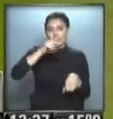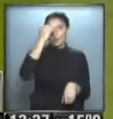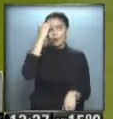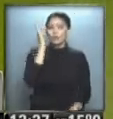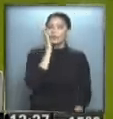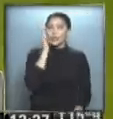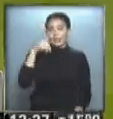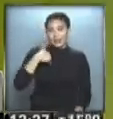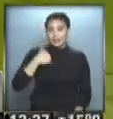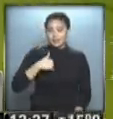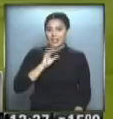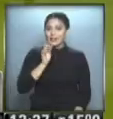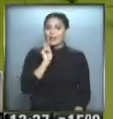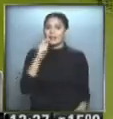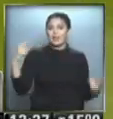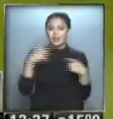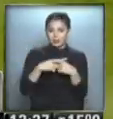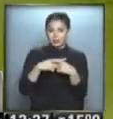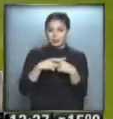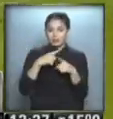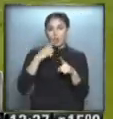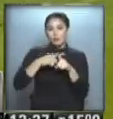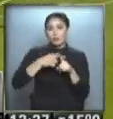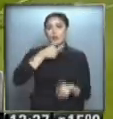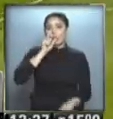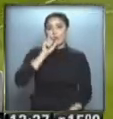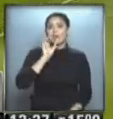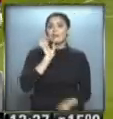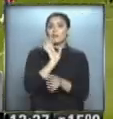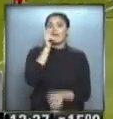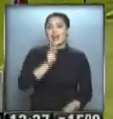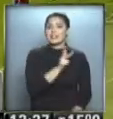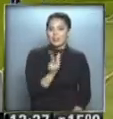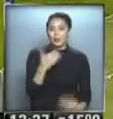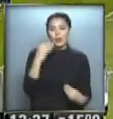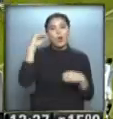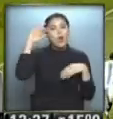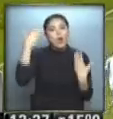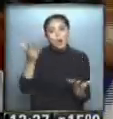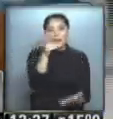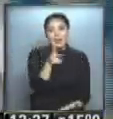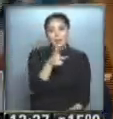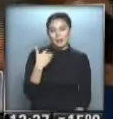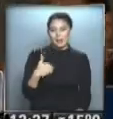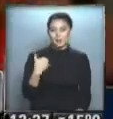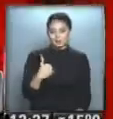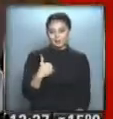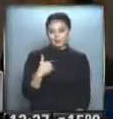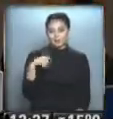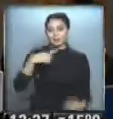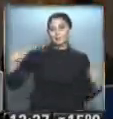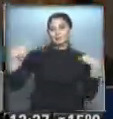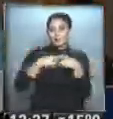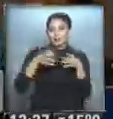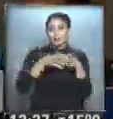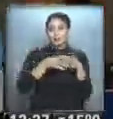la Argentina, por la Copa Francisco, en homenaje al Papa argentino. Van a estar disputando